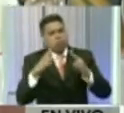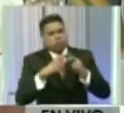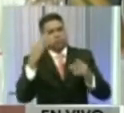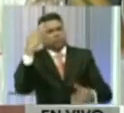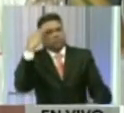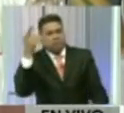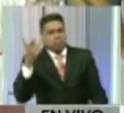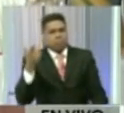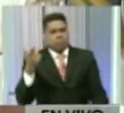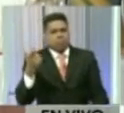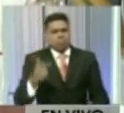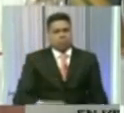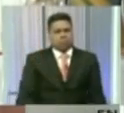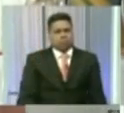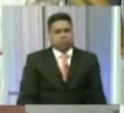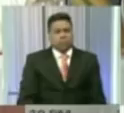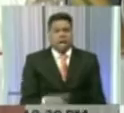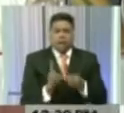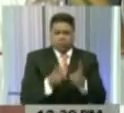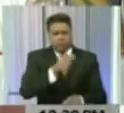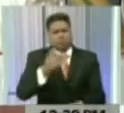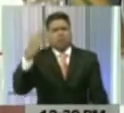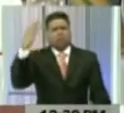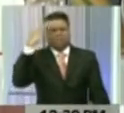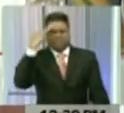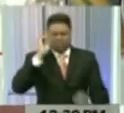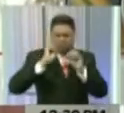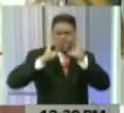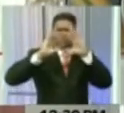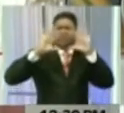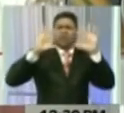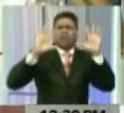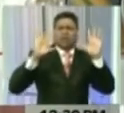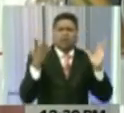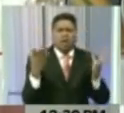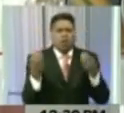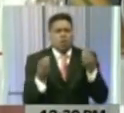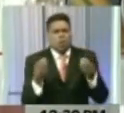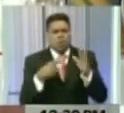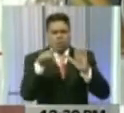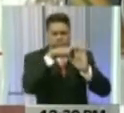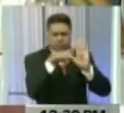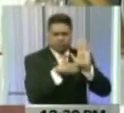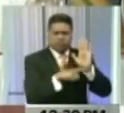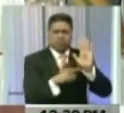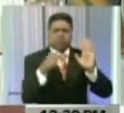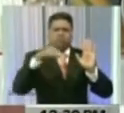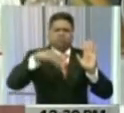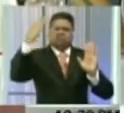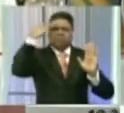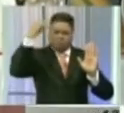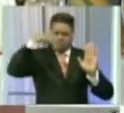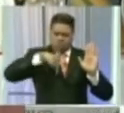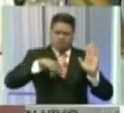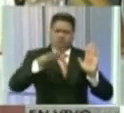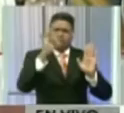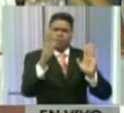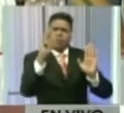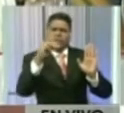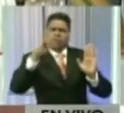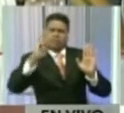Si alguien conoce clarito cuáles son los lineamientos del fondo, es este país, porque los